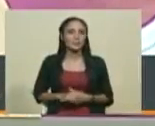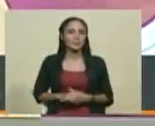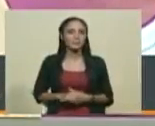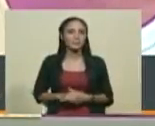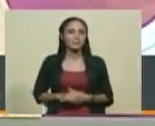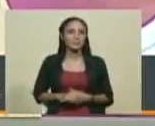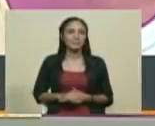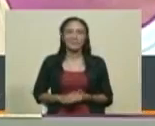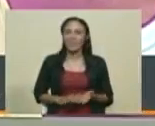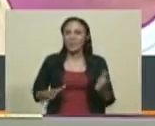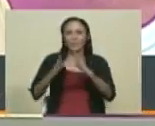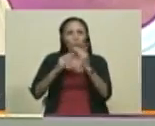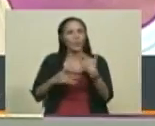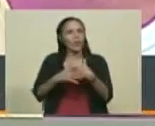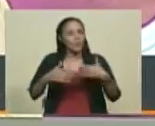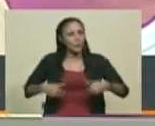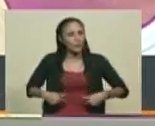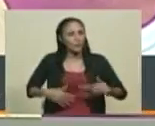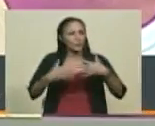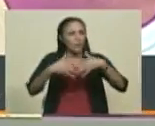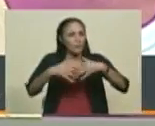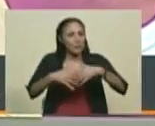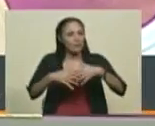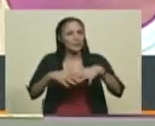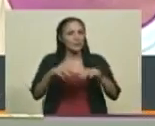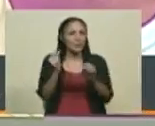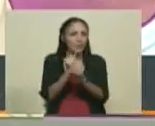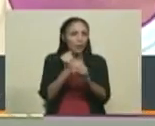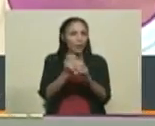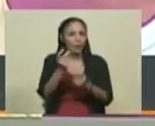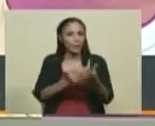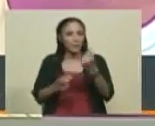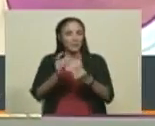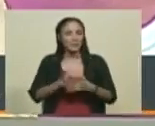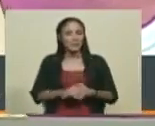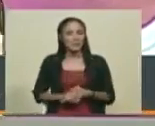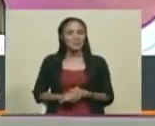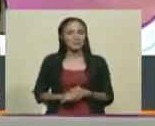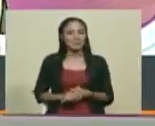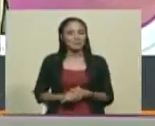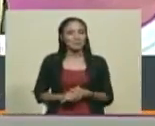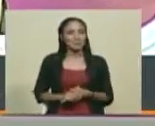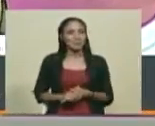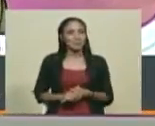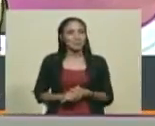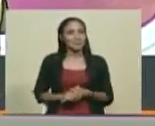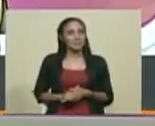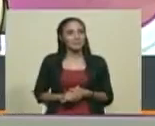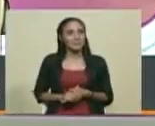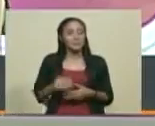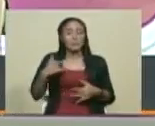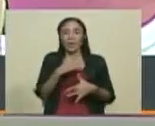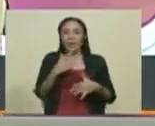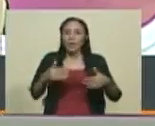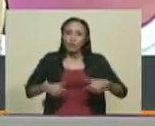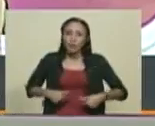esfuerzo financiero que debe ser sostenido. Es un gran esfuerzo que